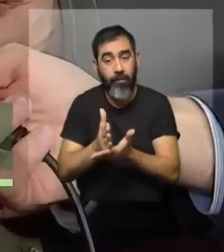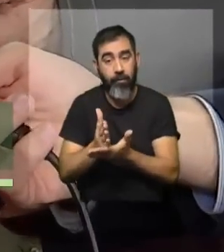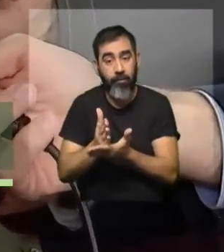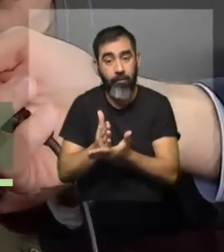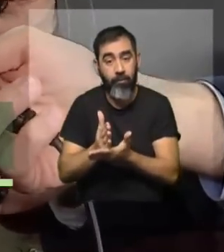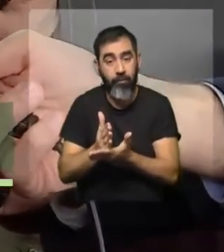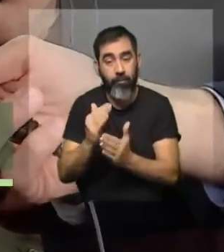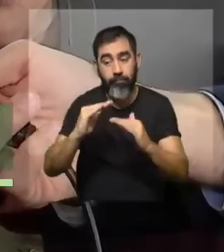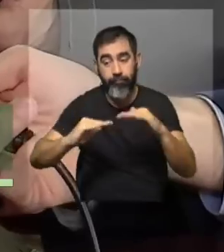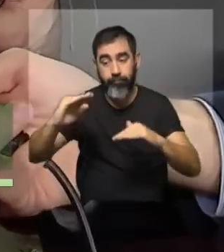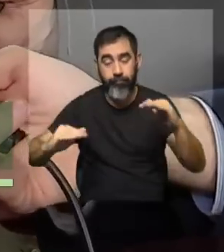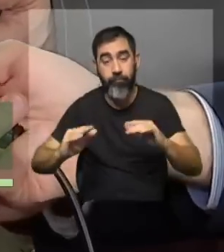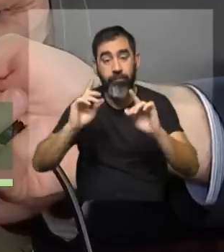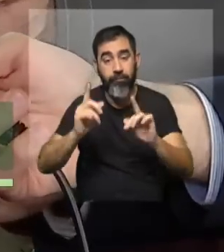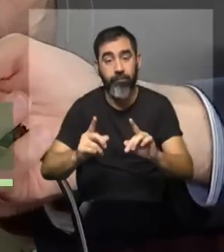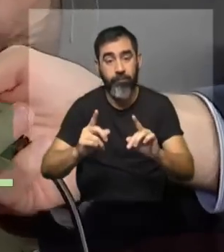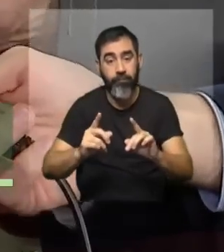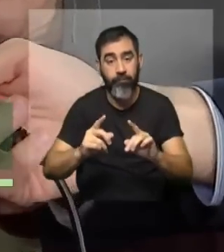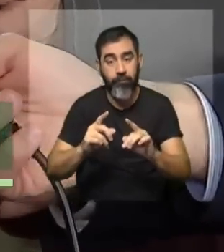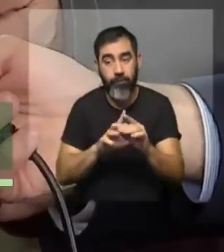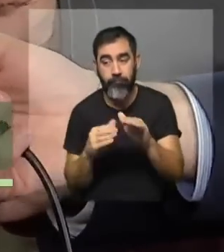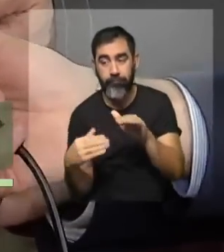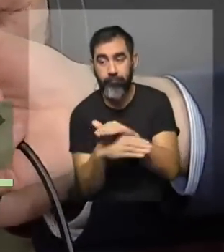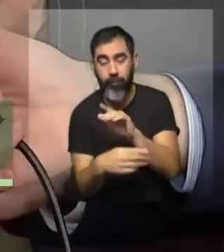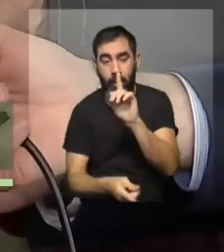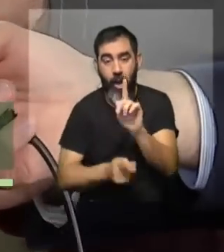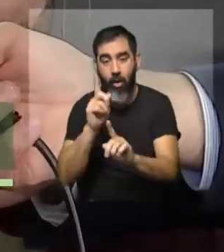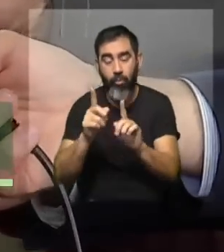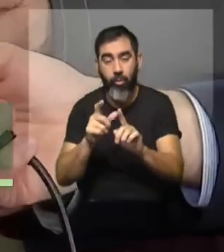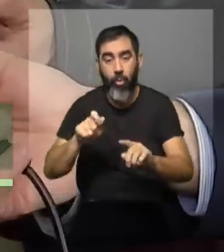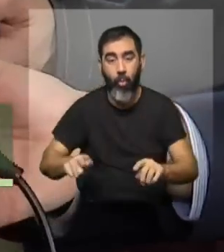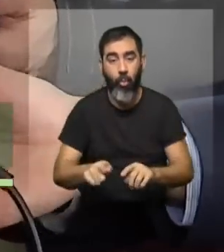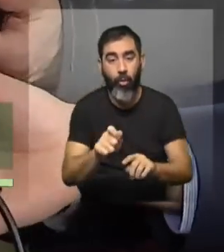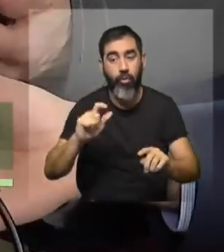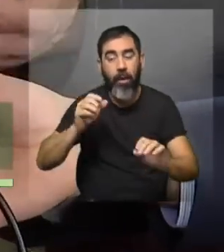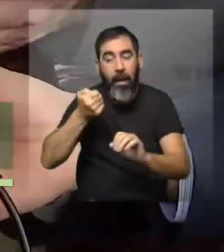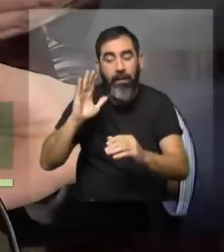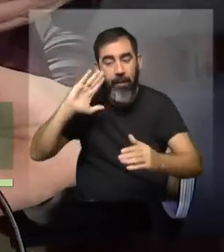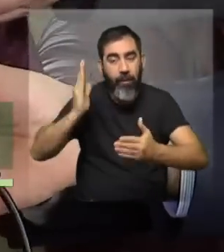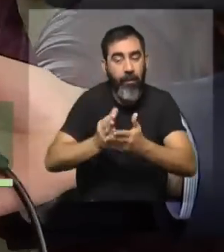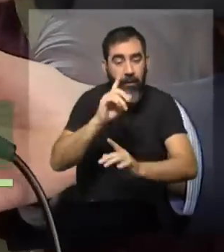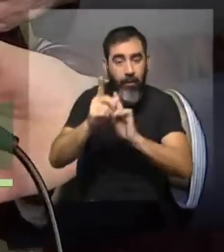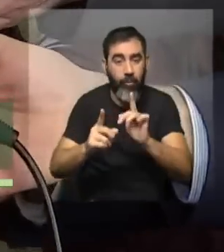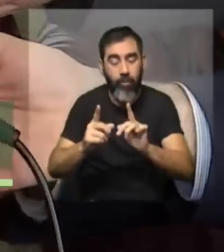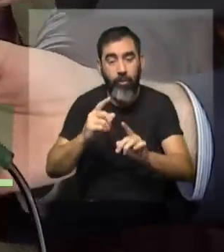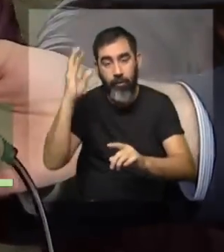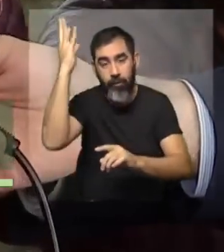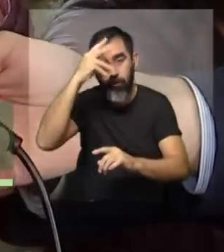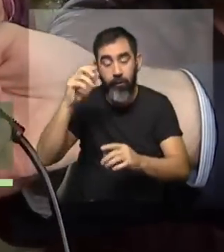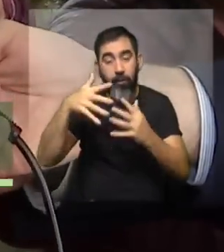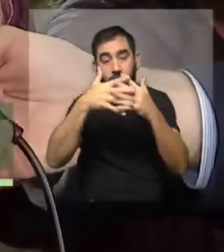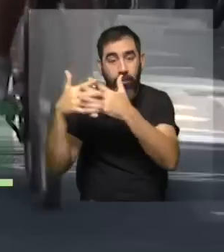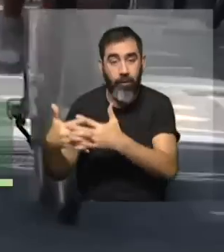niveles de inestabilidad y sobre todo se han ido por la puerta de atrás algunos incluso con algún intento de golpe de estado como el caso de Trump en Estados Unidos